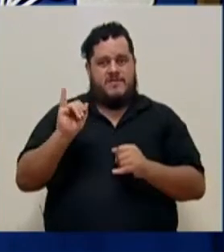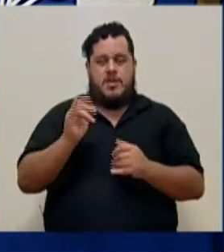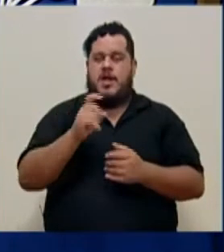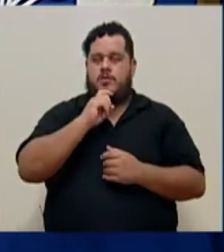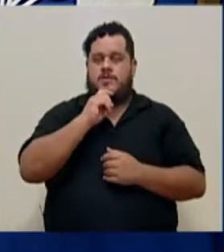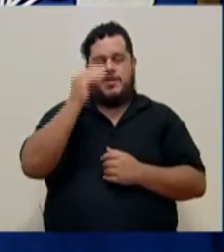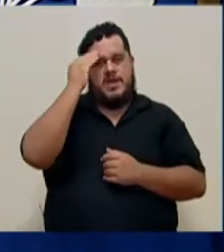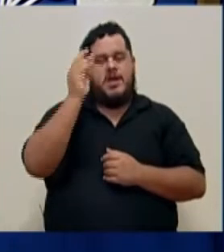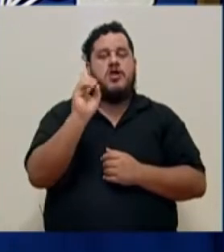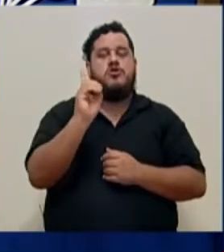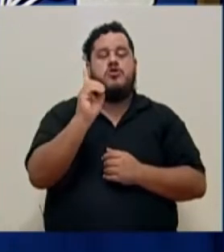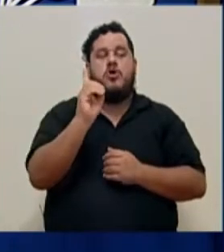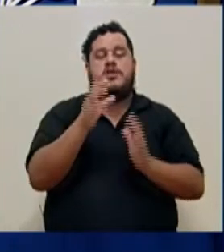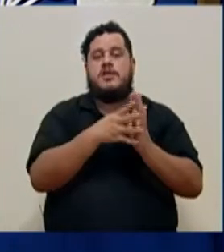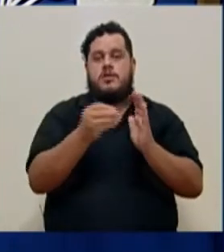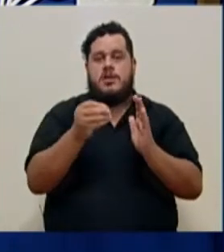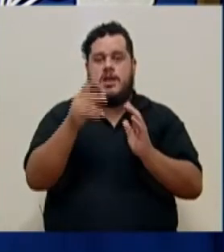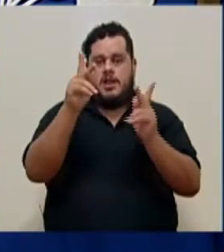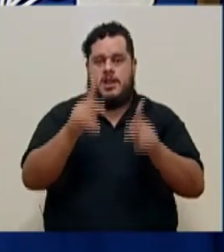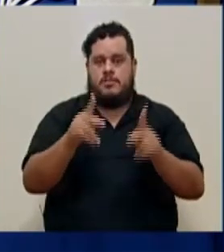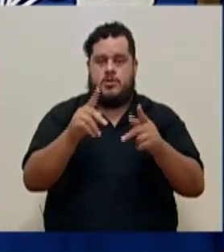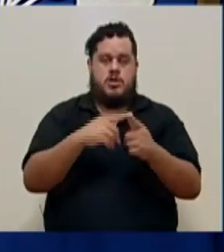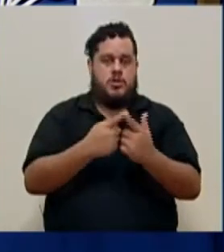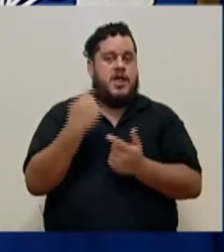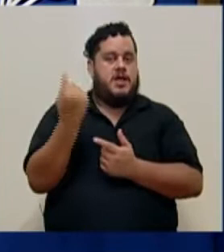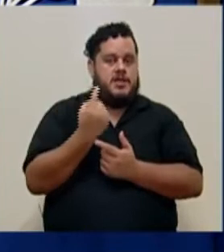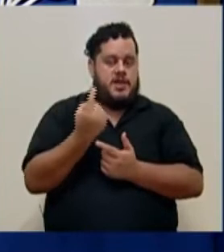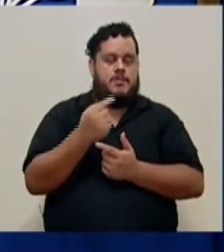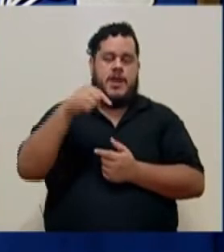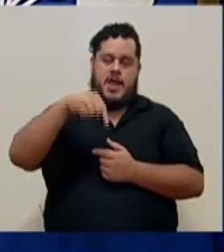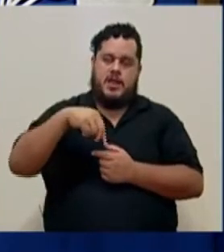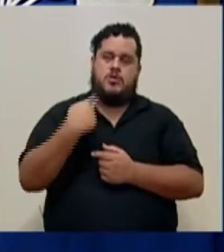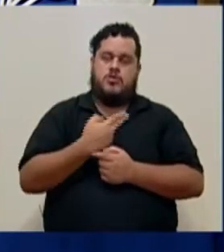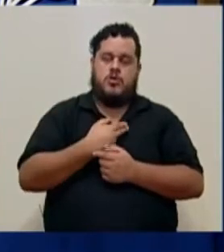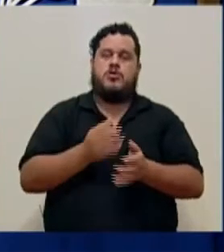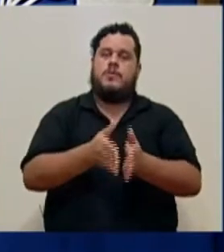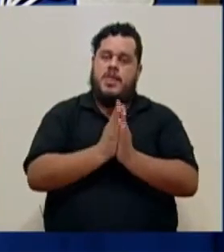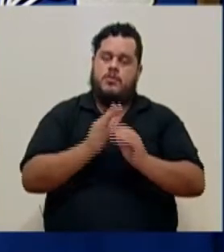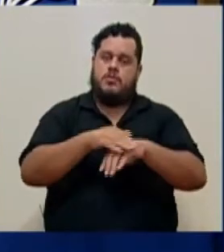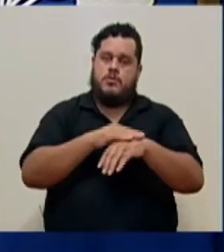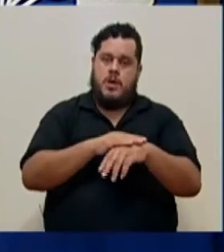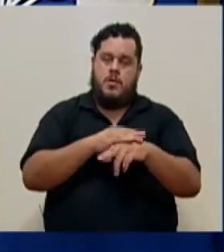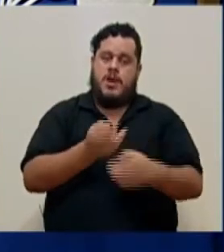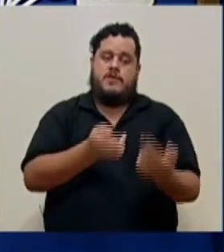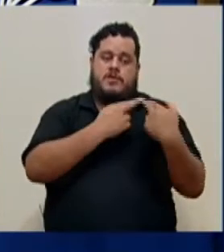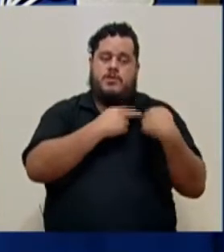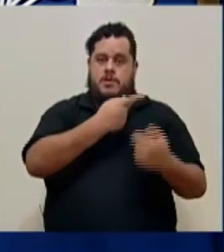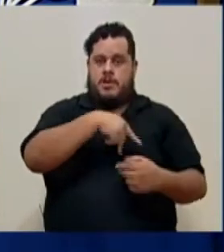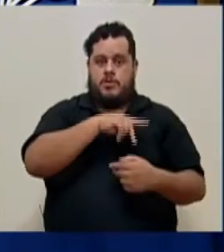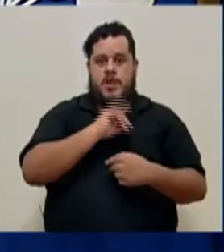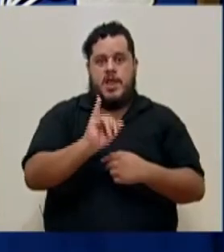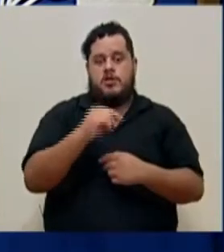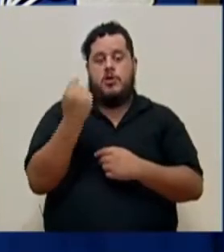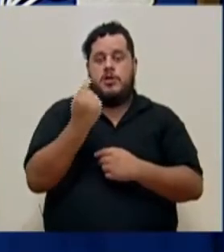saber exactamente dónde se infectan las personas. Así que siempre, pues aquí aludimos a la responsabilidad personal, que eso es,